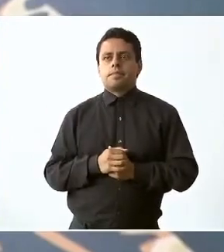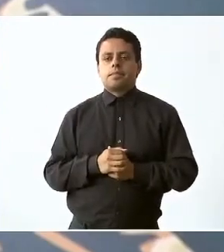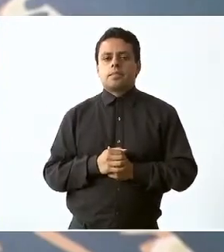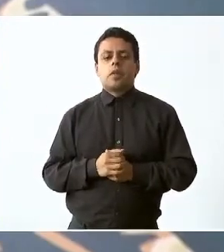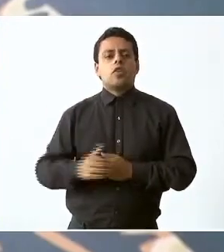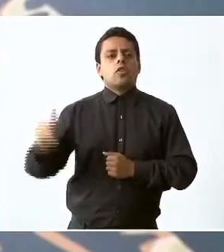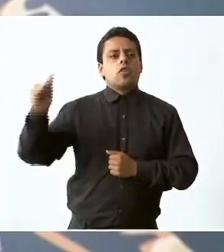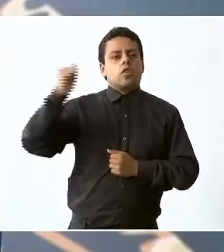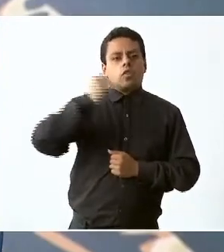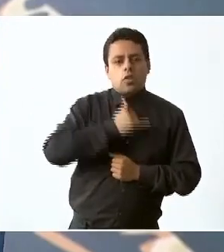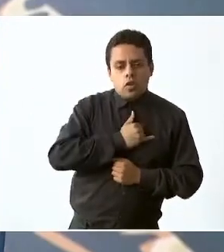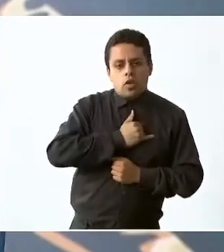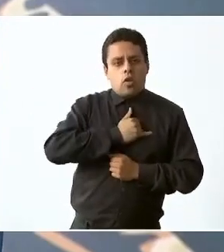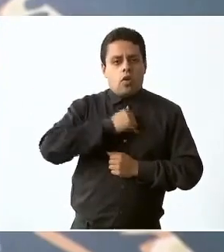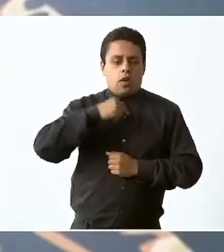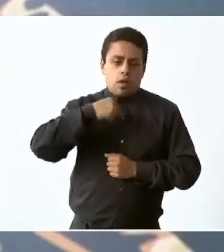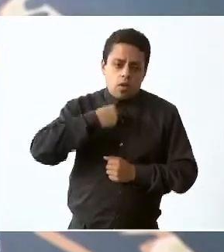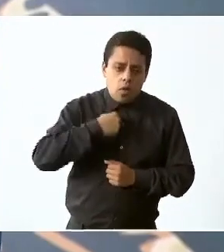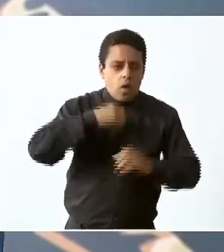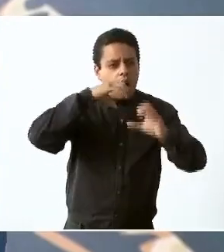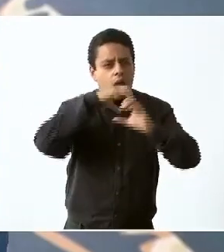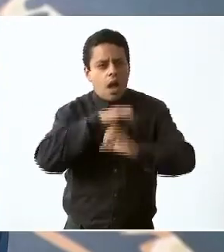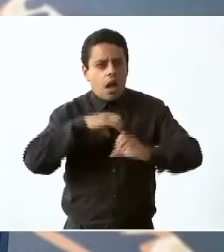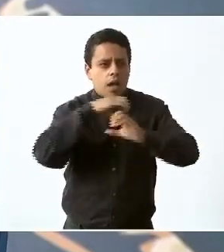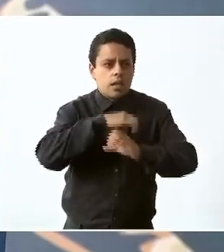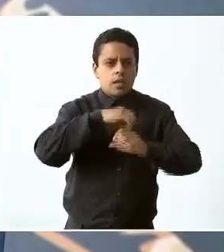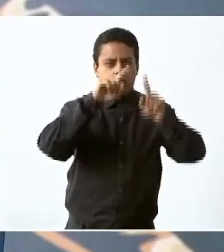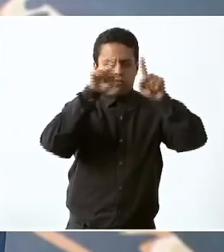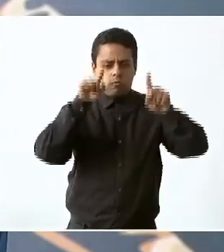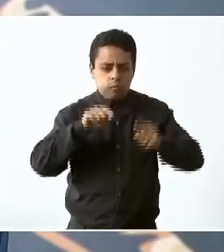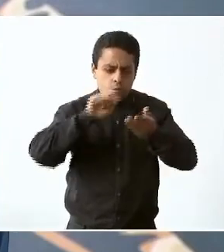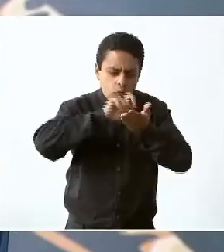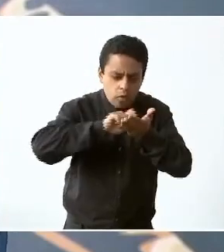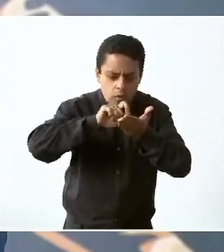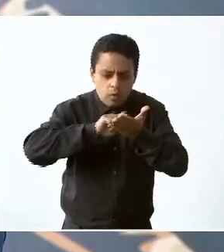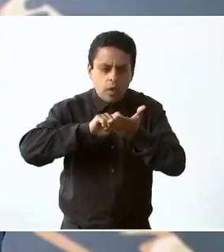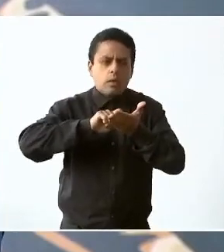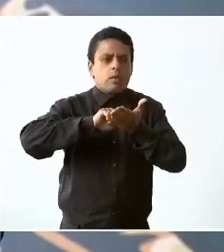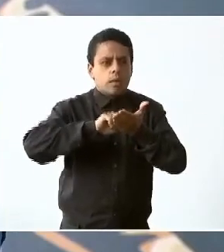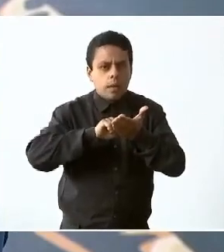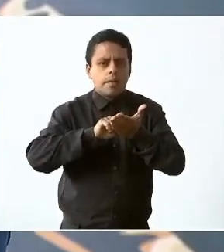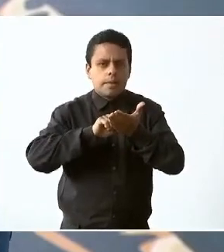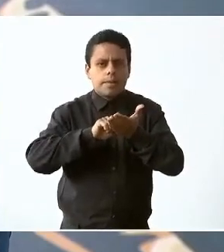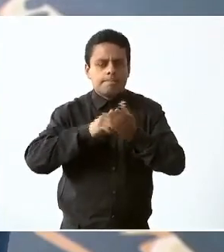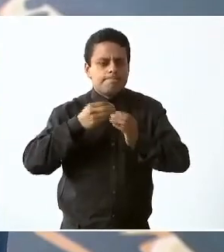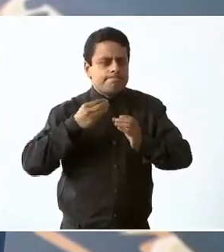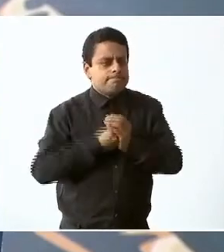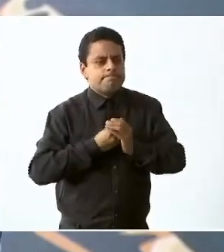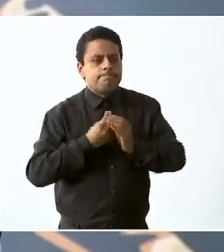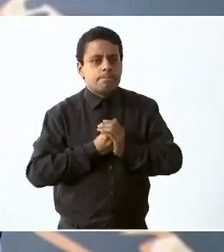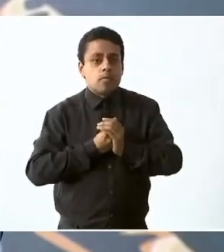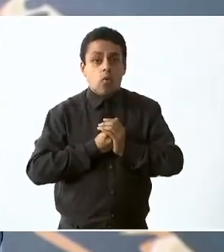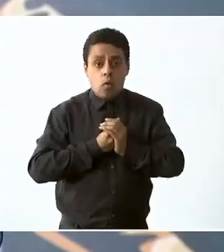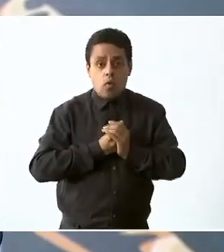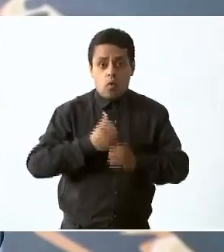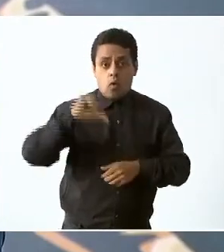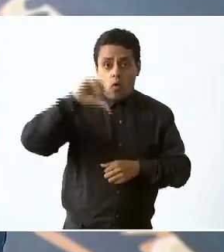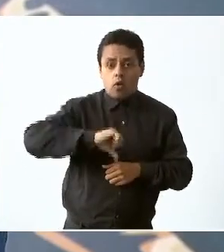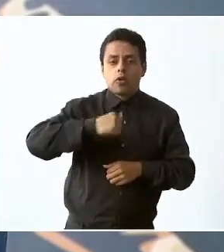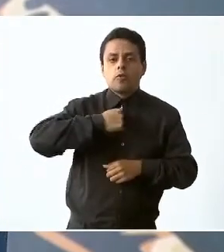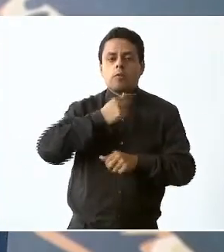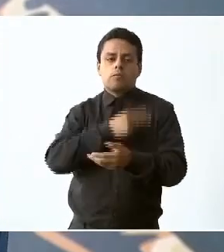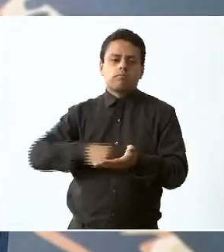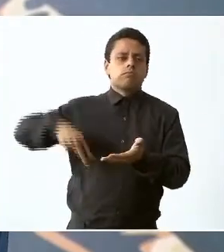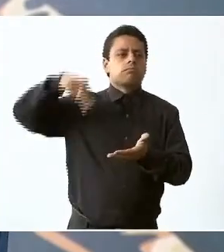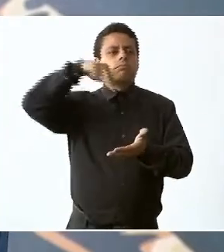Yo que solo canté de la exquisita partitura del íntimo decoro, alzo hoy la voz a la